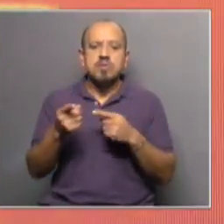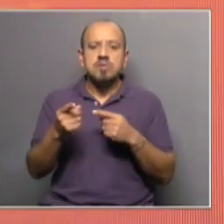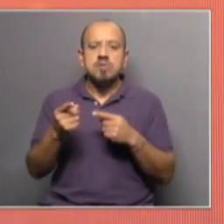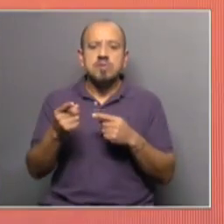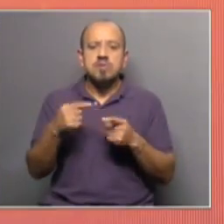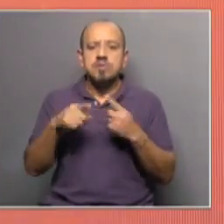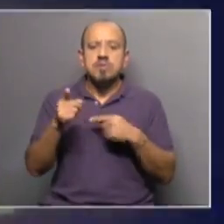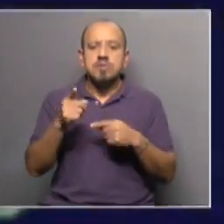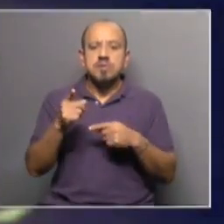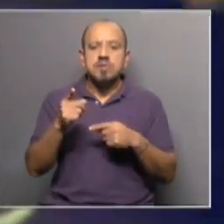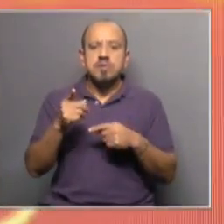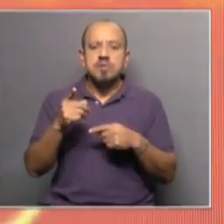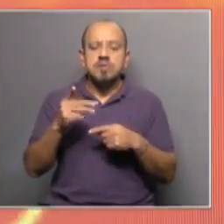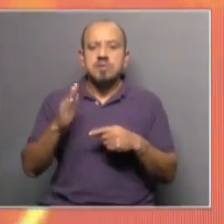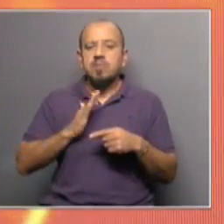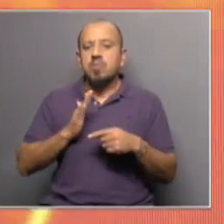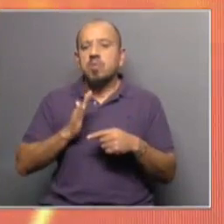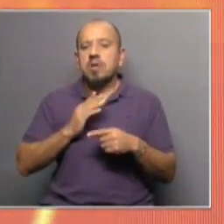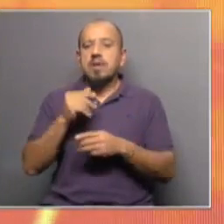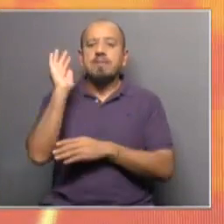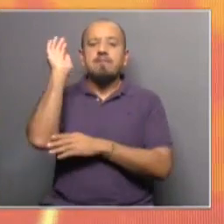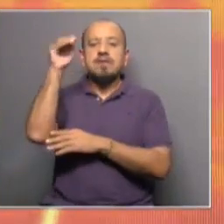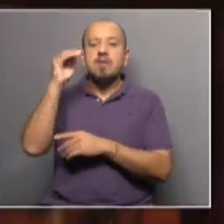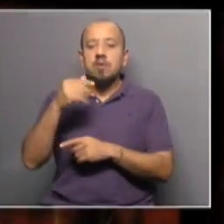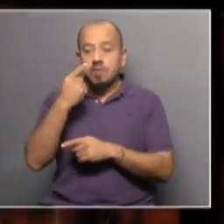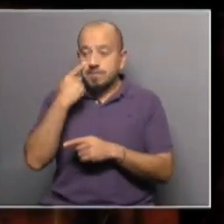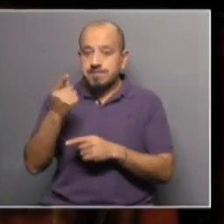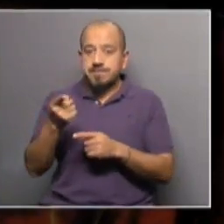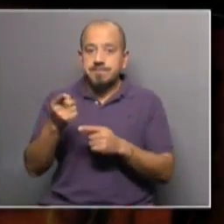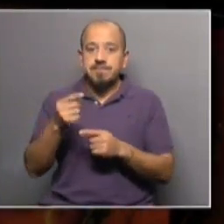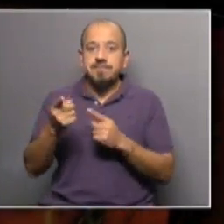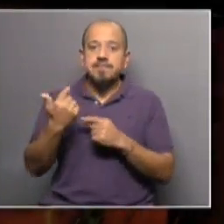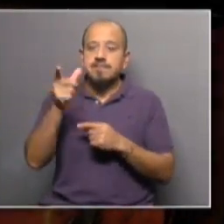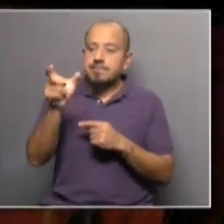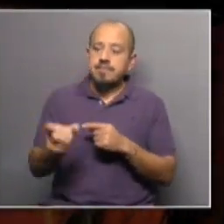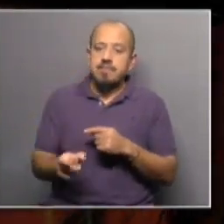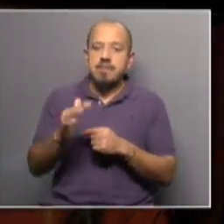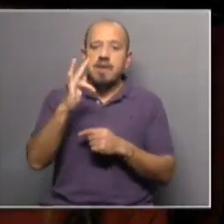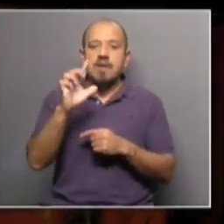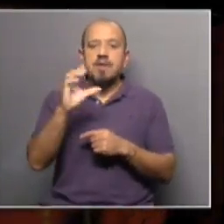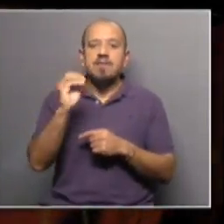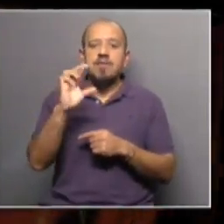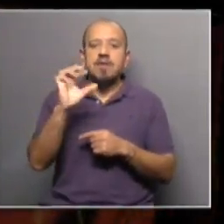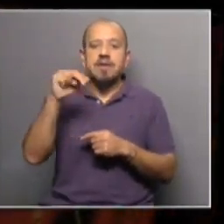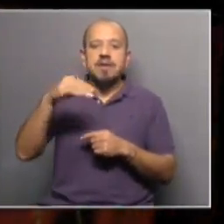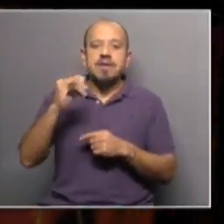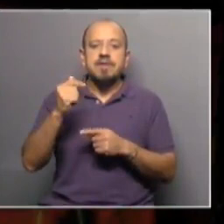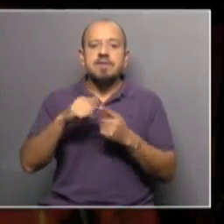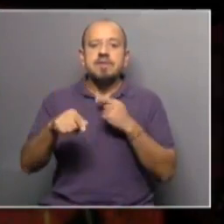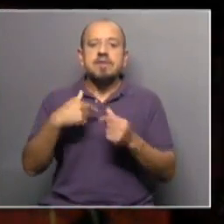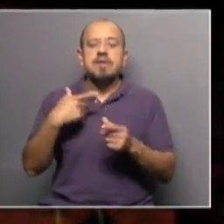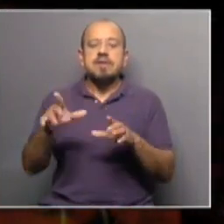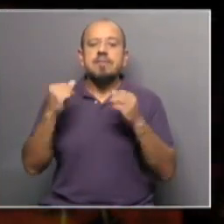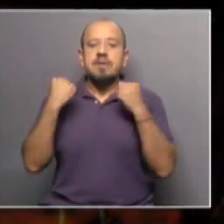metimos en la parte femenina del básquetbol, en esa liga femenina que hay, y en la historia de una basquetbolista, Florencia Mier, que también es